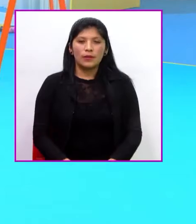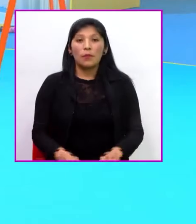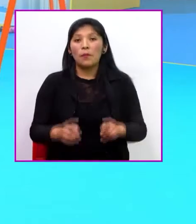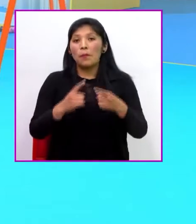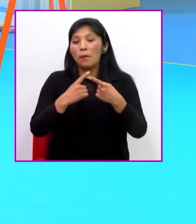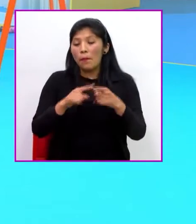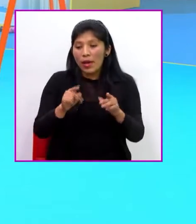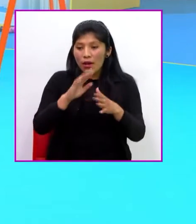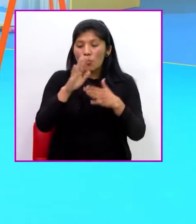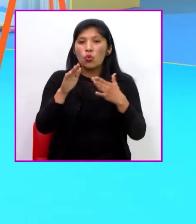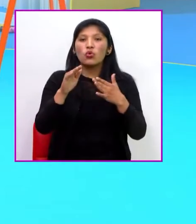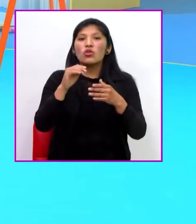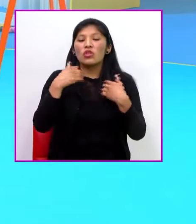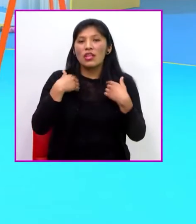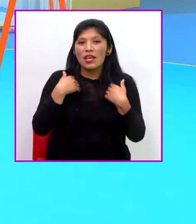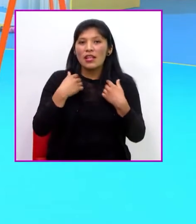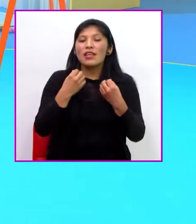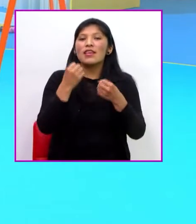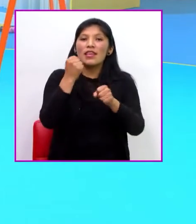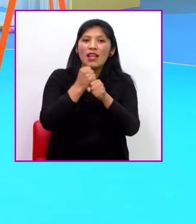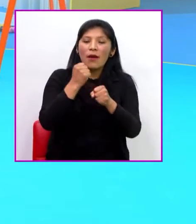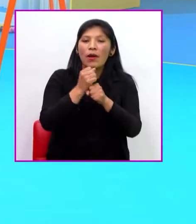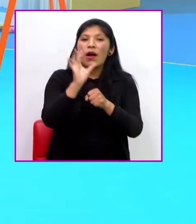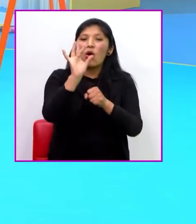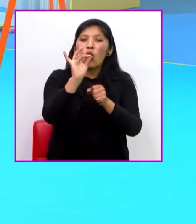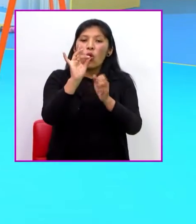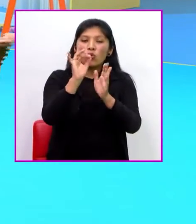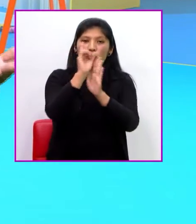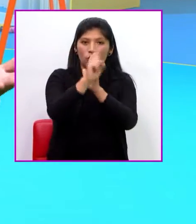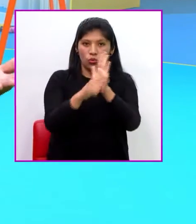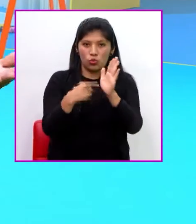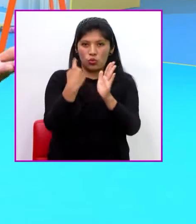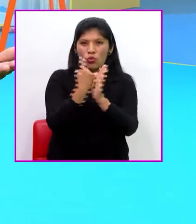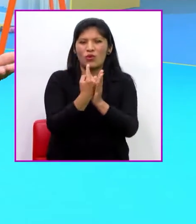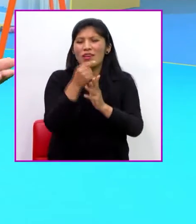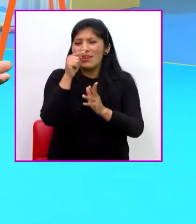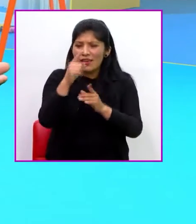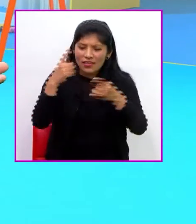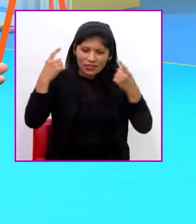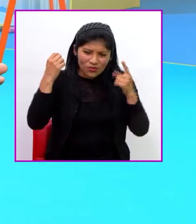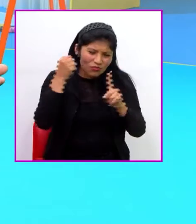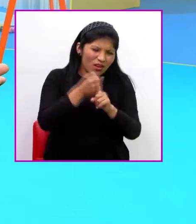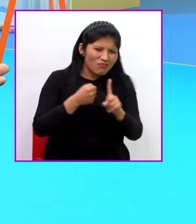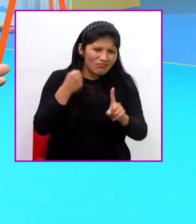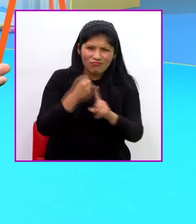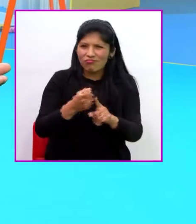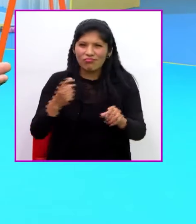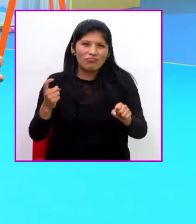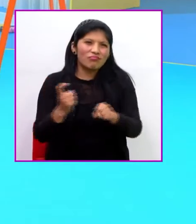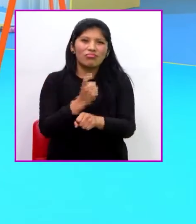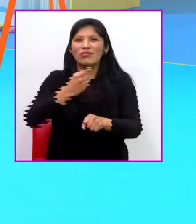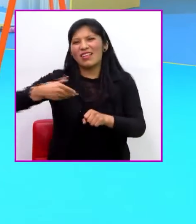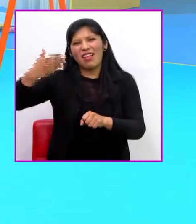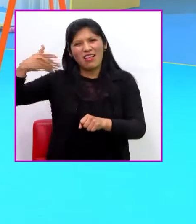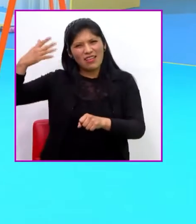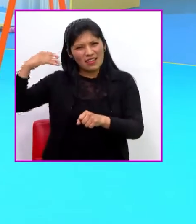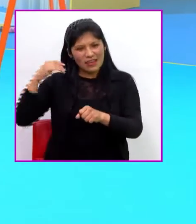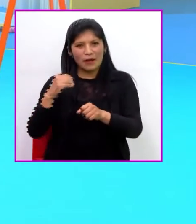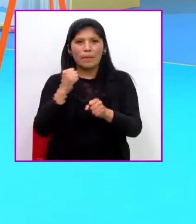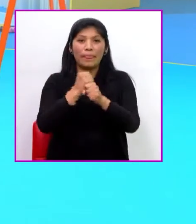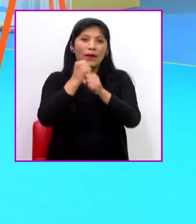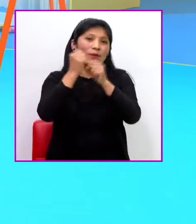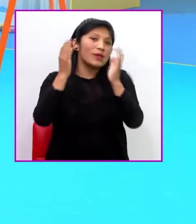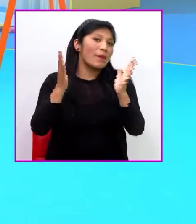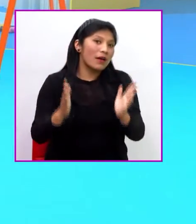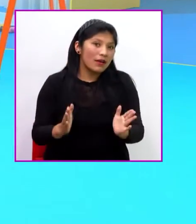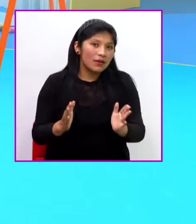la jornada debe ser de 8 horas. Esa es una lucha que se ha ganado por parte de los trabajadores. También